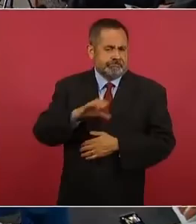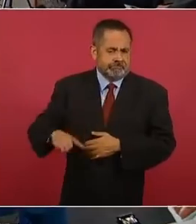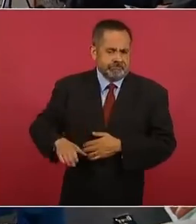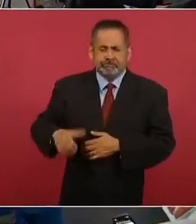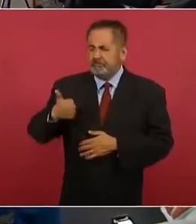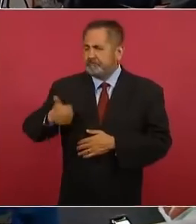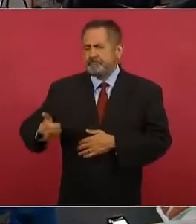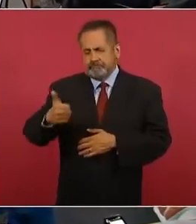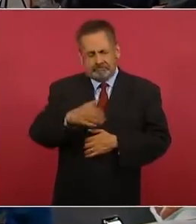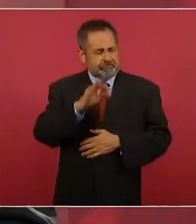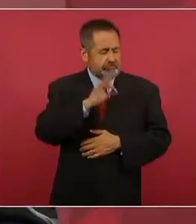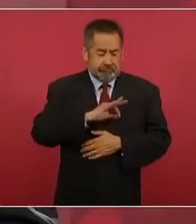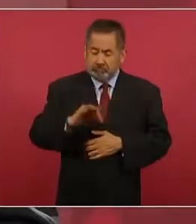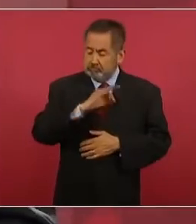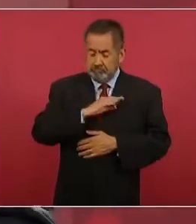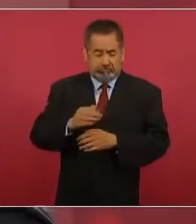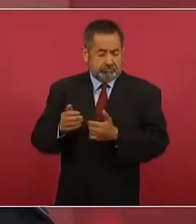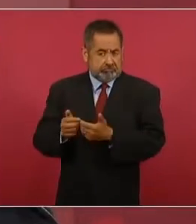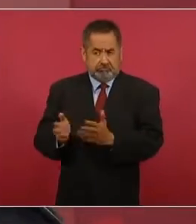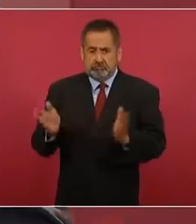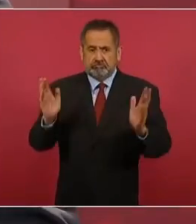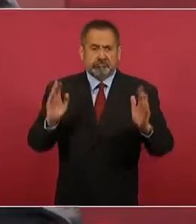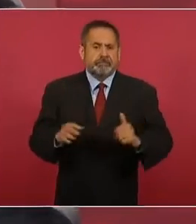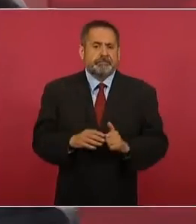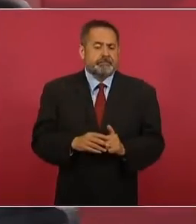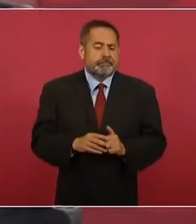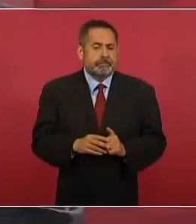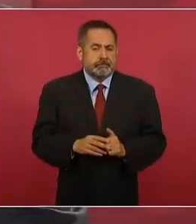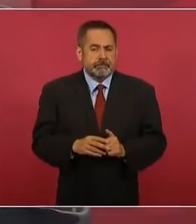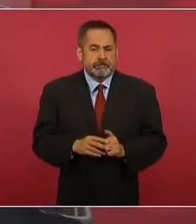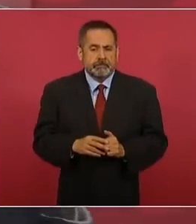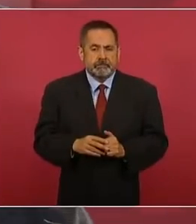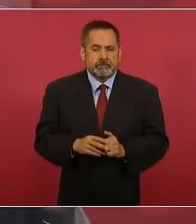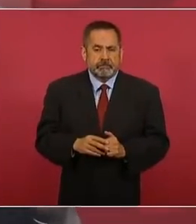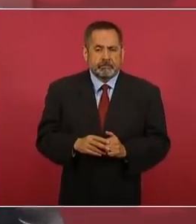de participar y